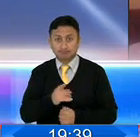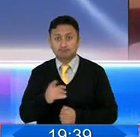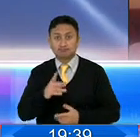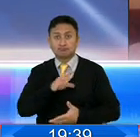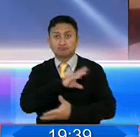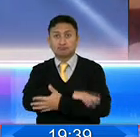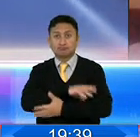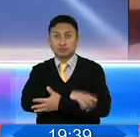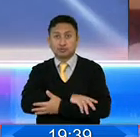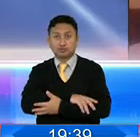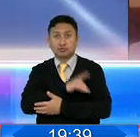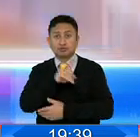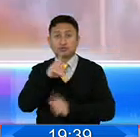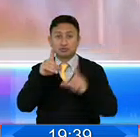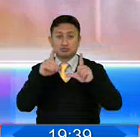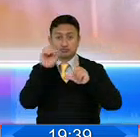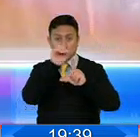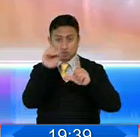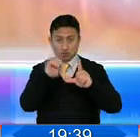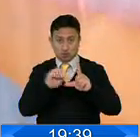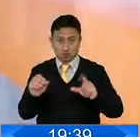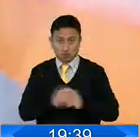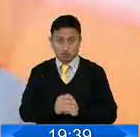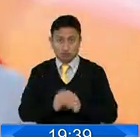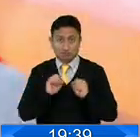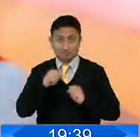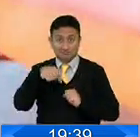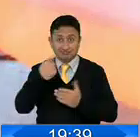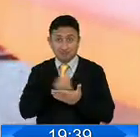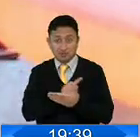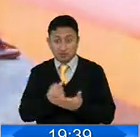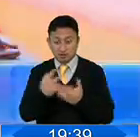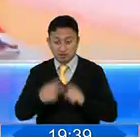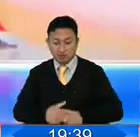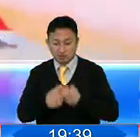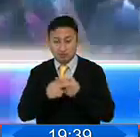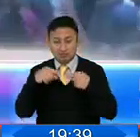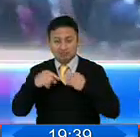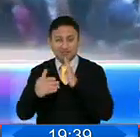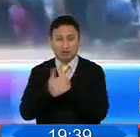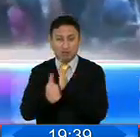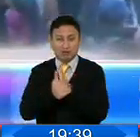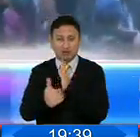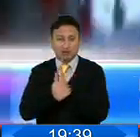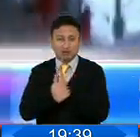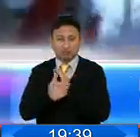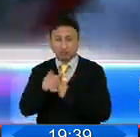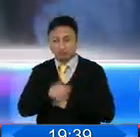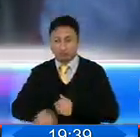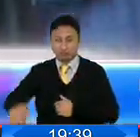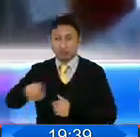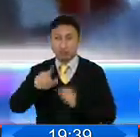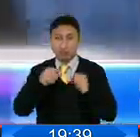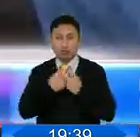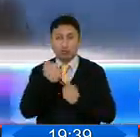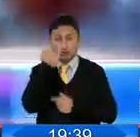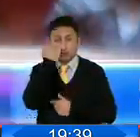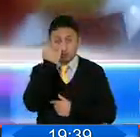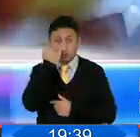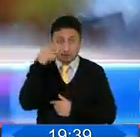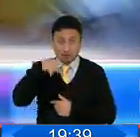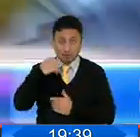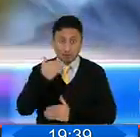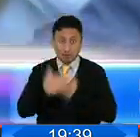plataforma tipo Zoom. Por lo cual, desde esta semana se iniciará la capacitación, pues la mayoría de los que participará en